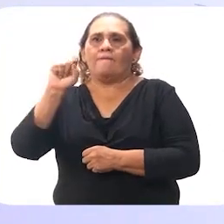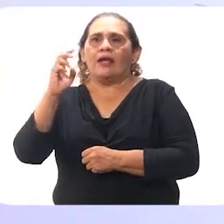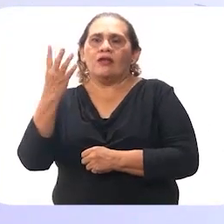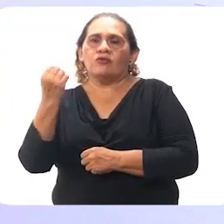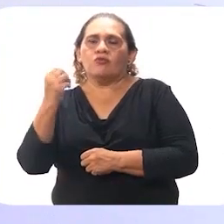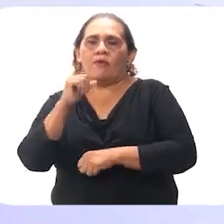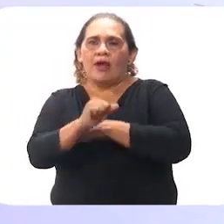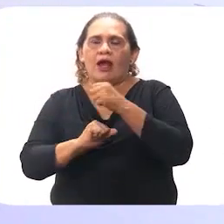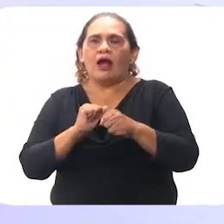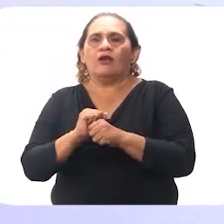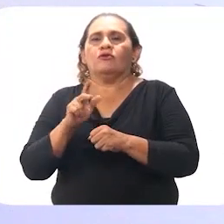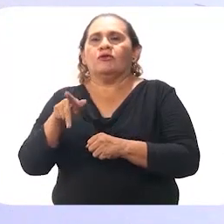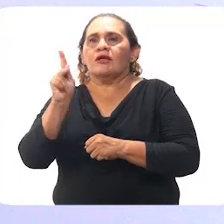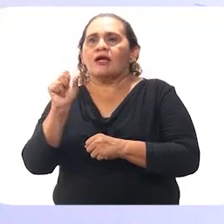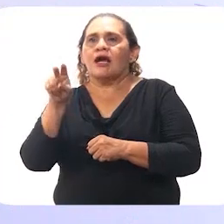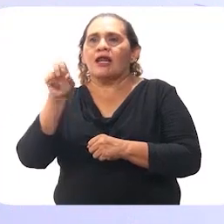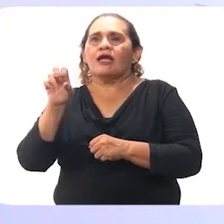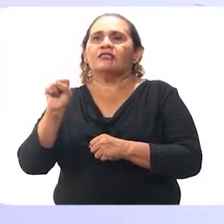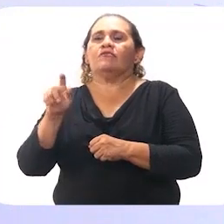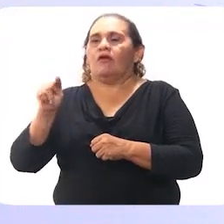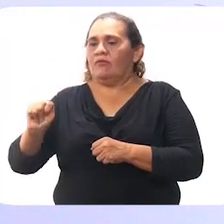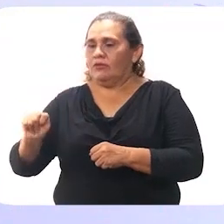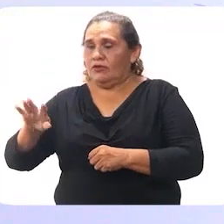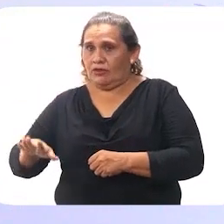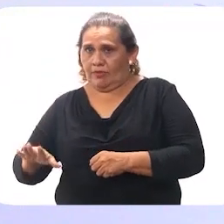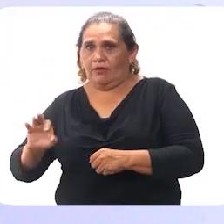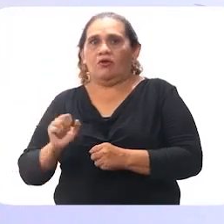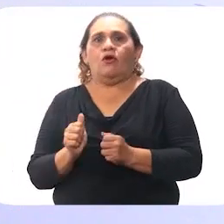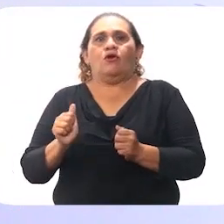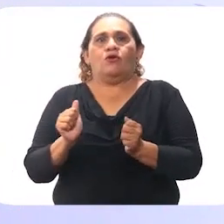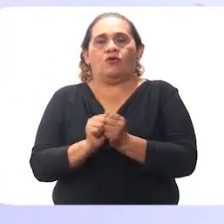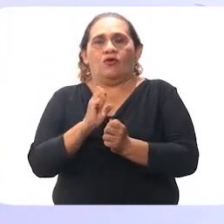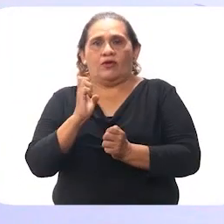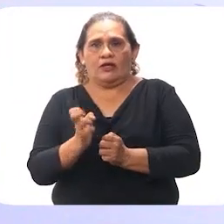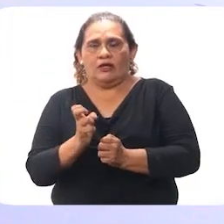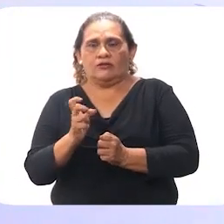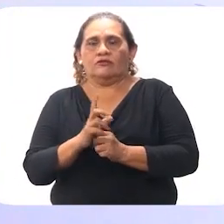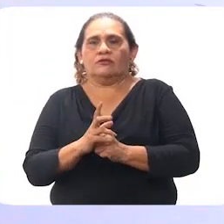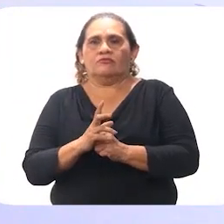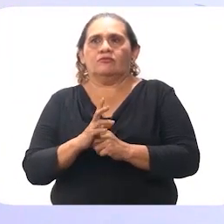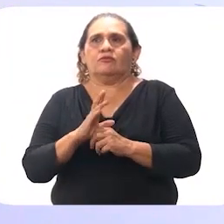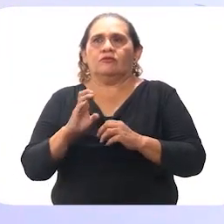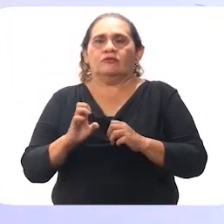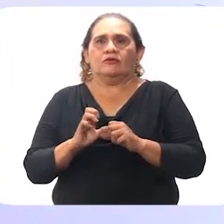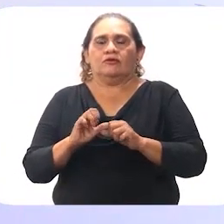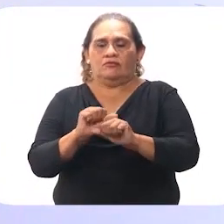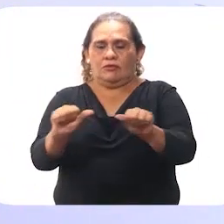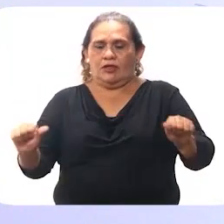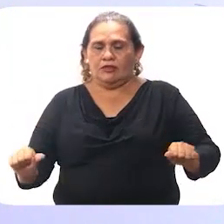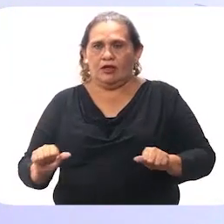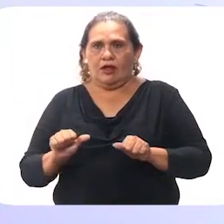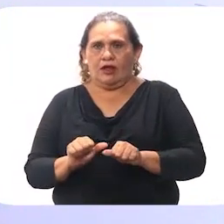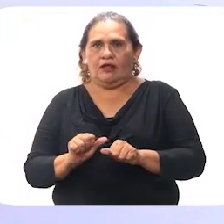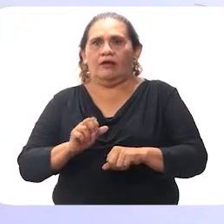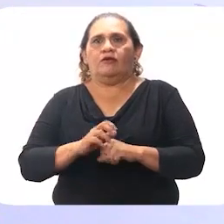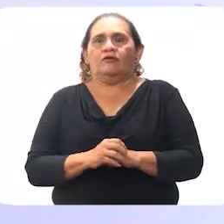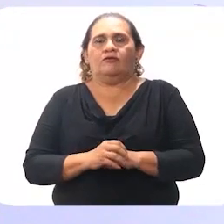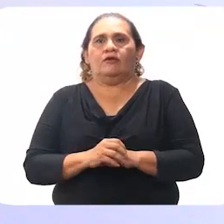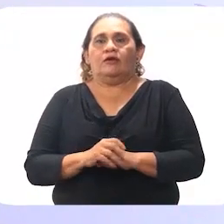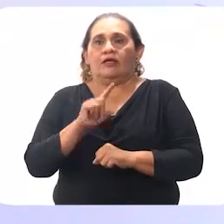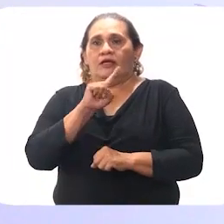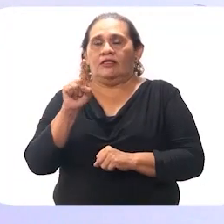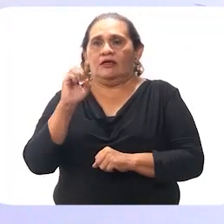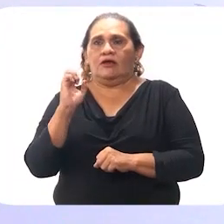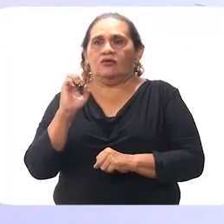los municipios de Canacín y Tizimín, por lo que con esta jornada se cubrirá a este sector de la población de